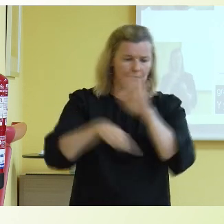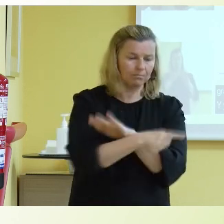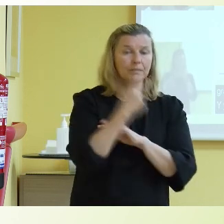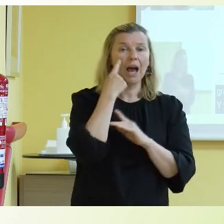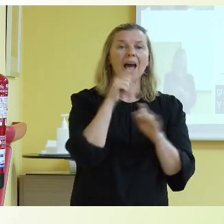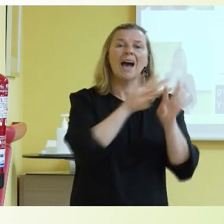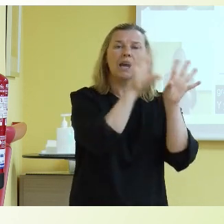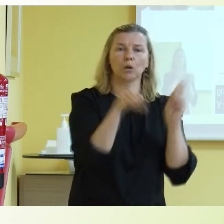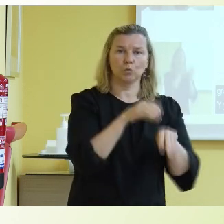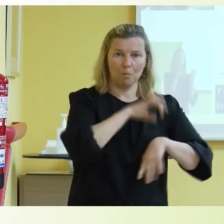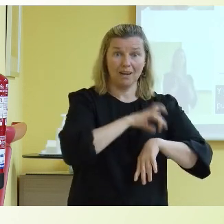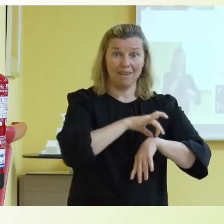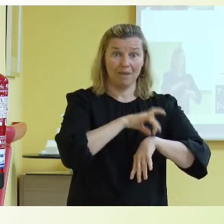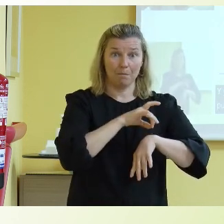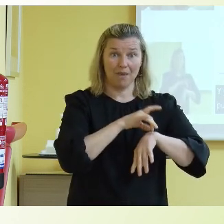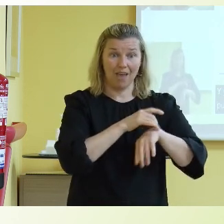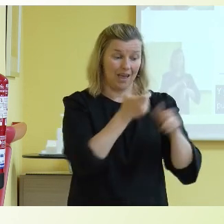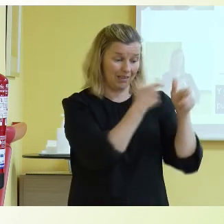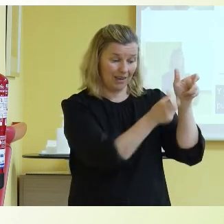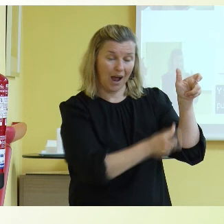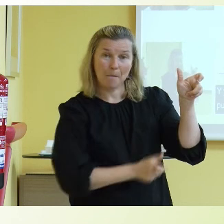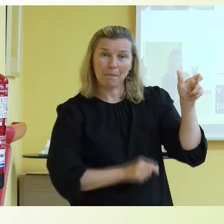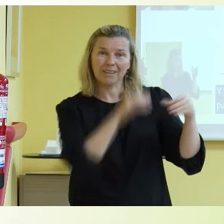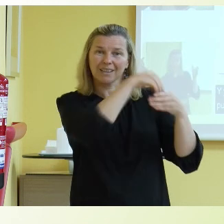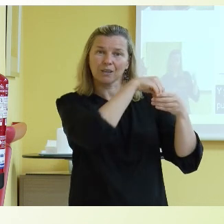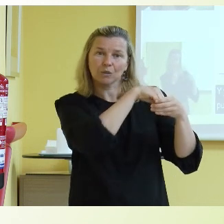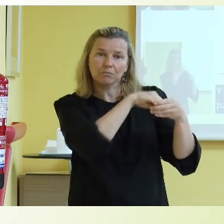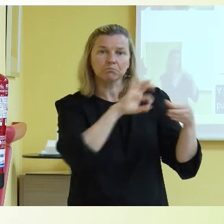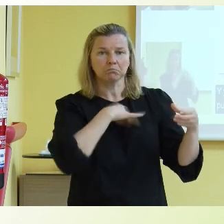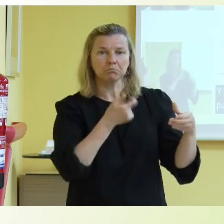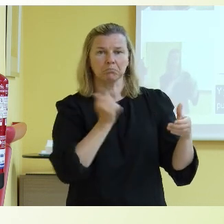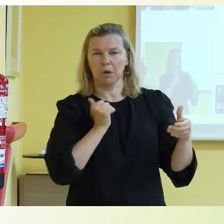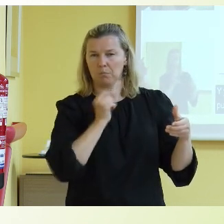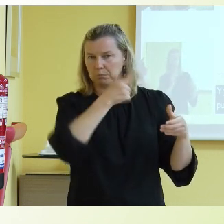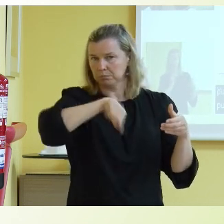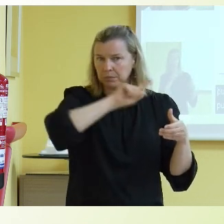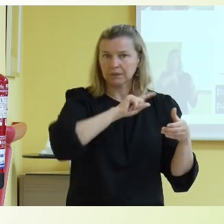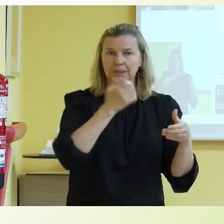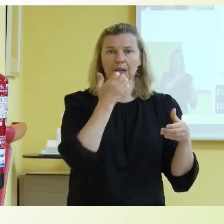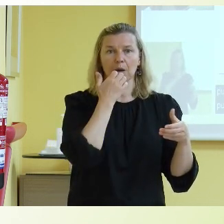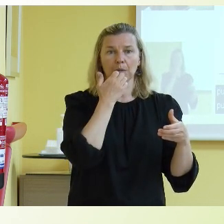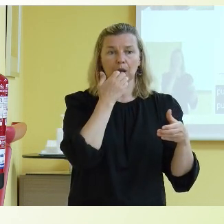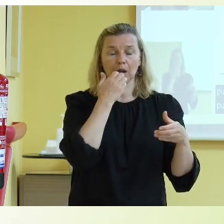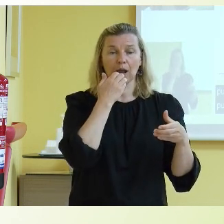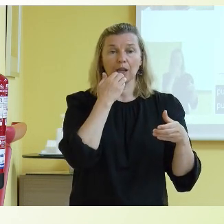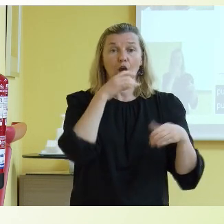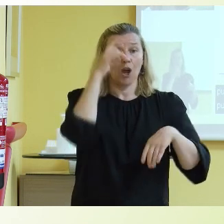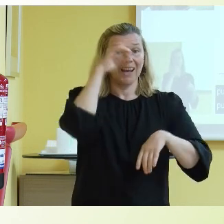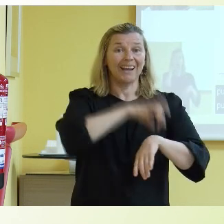enfermedad, que incluye algunos apartados que pueden resultar de utilidad, como la descripción clínica de la